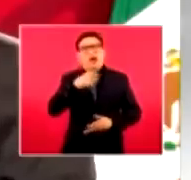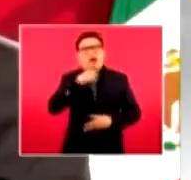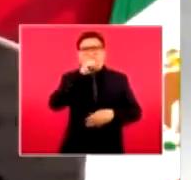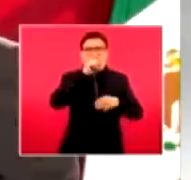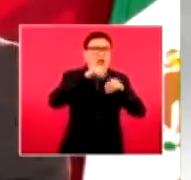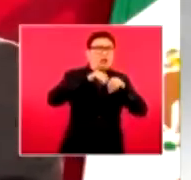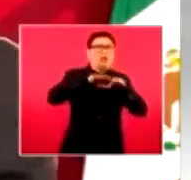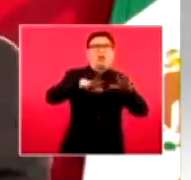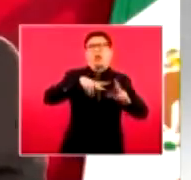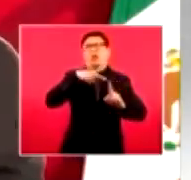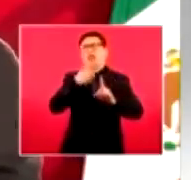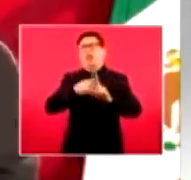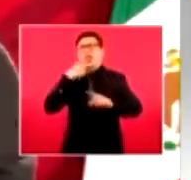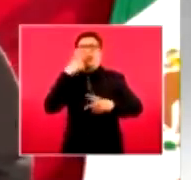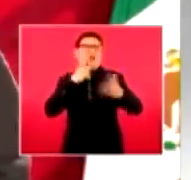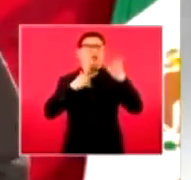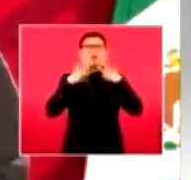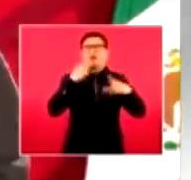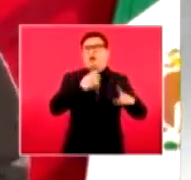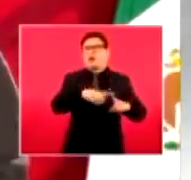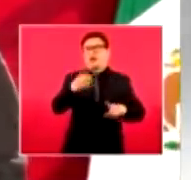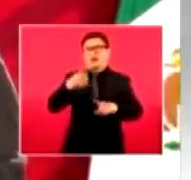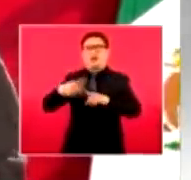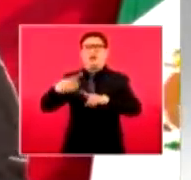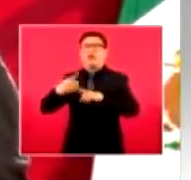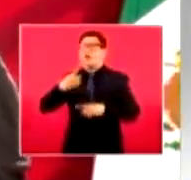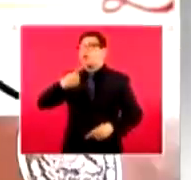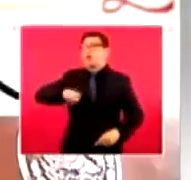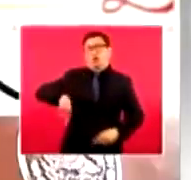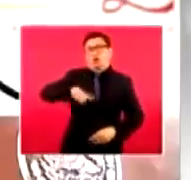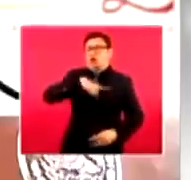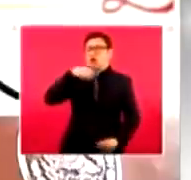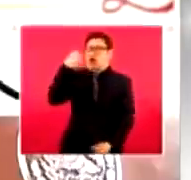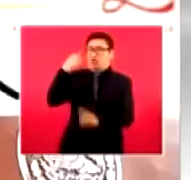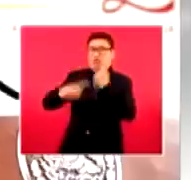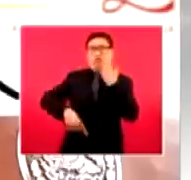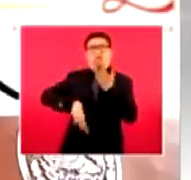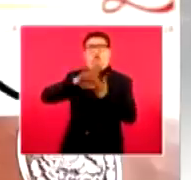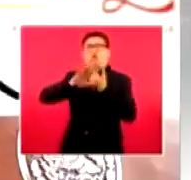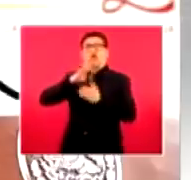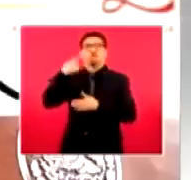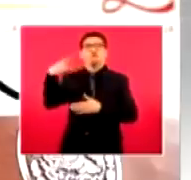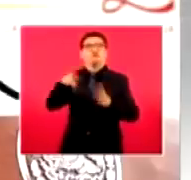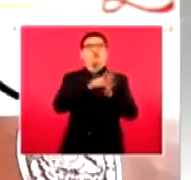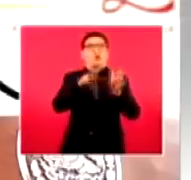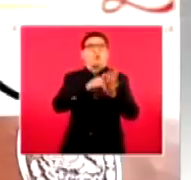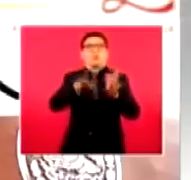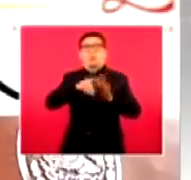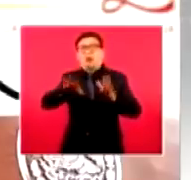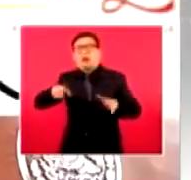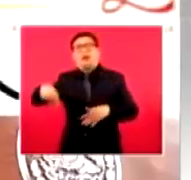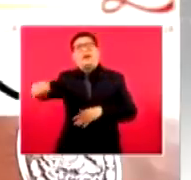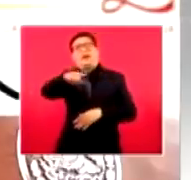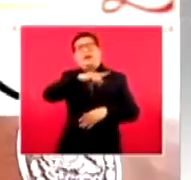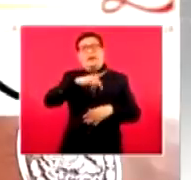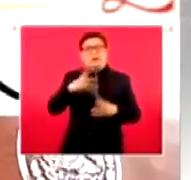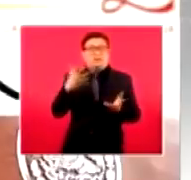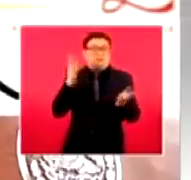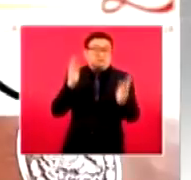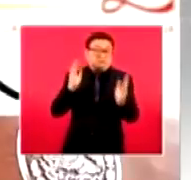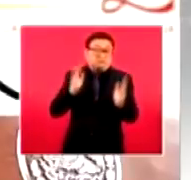oligarquía. Además, ha calificado a sus cuestionadores de cretinos, mal